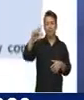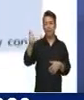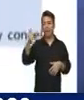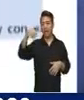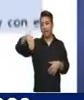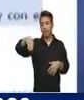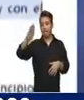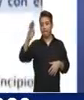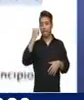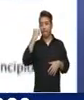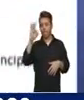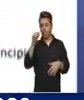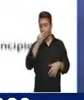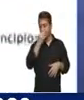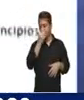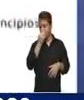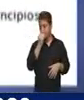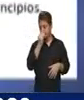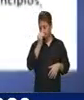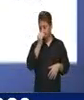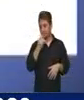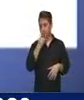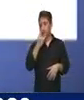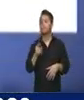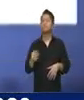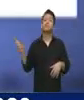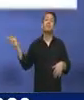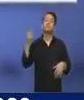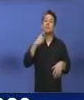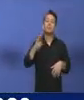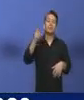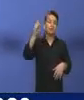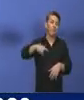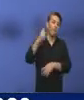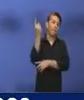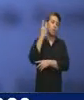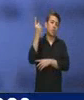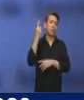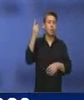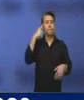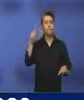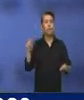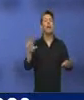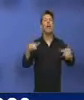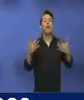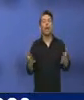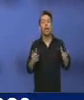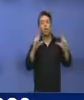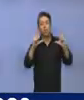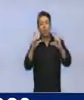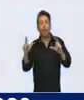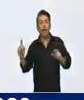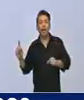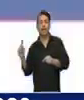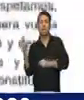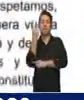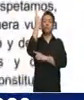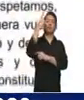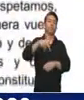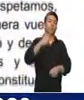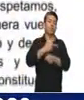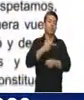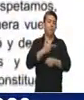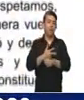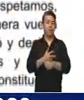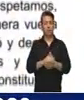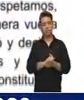y el orden constitucional también de la importancia por mantener los principios y la soberanía del país por